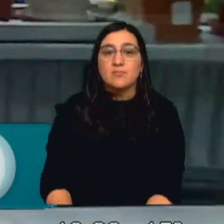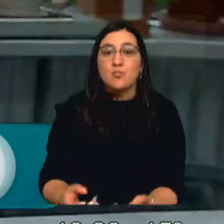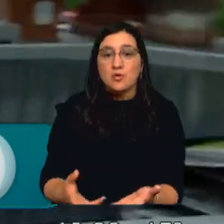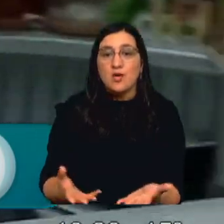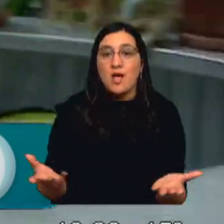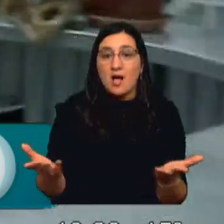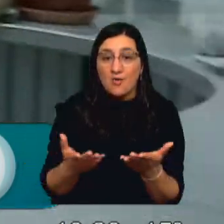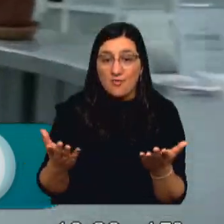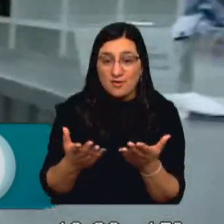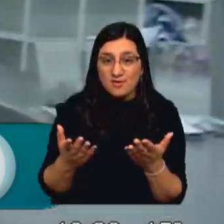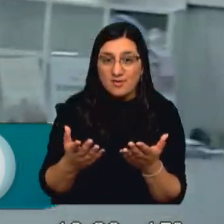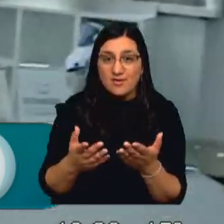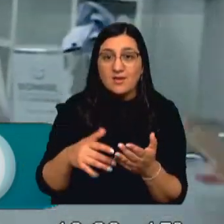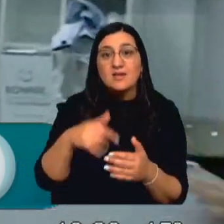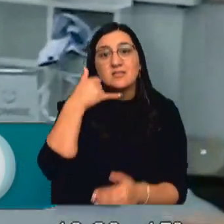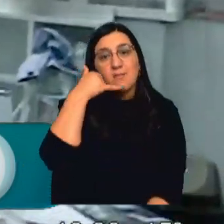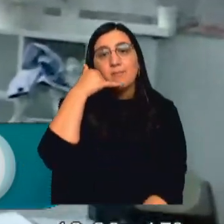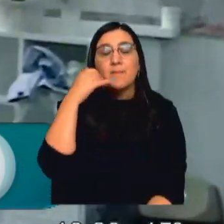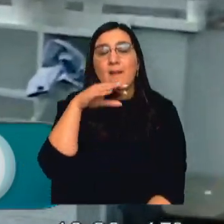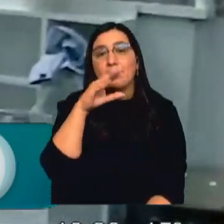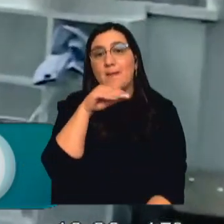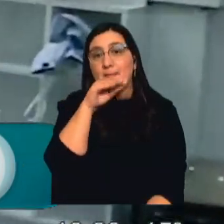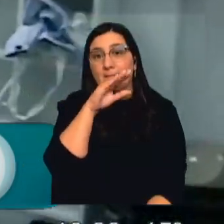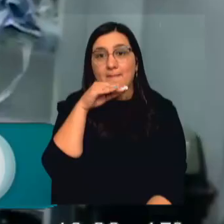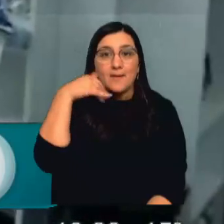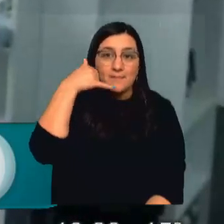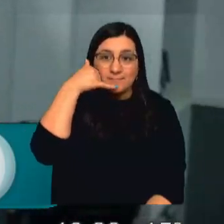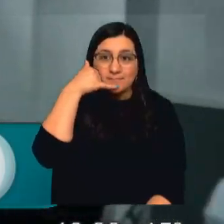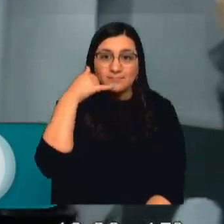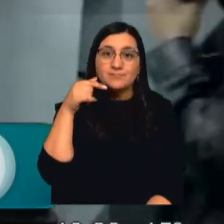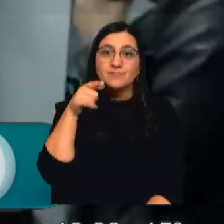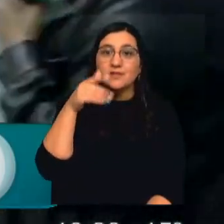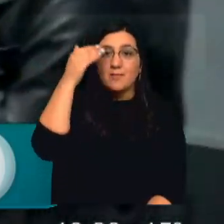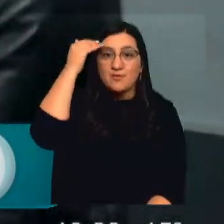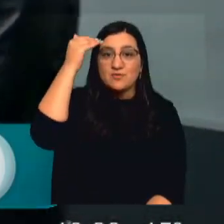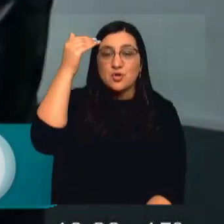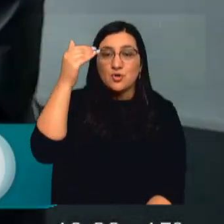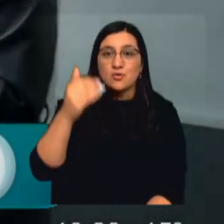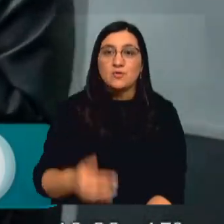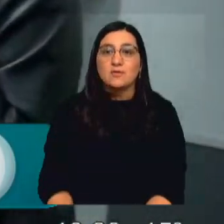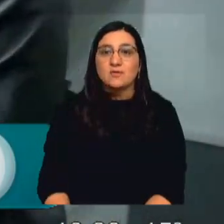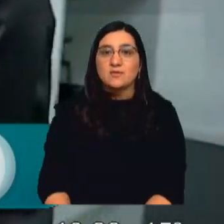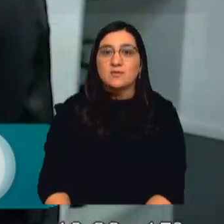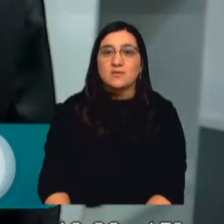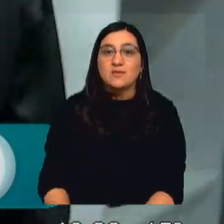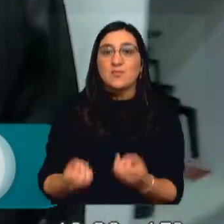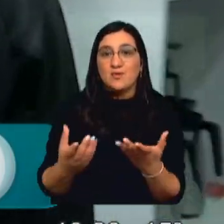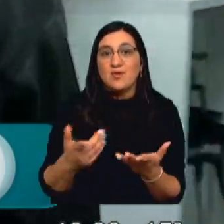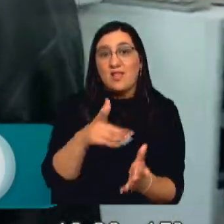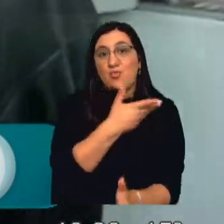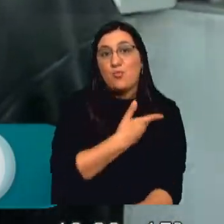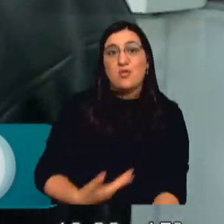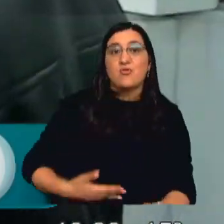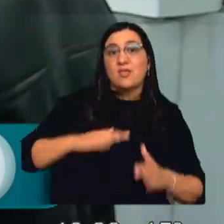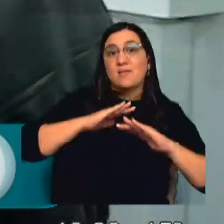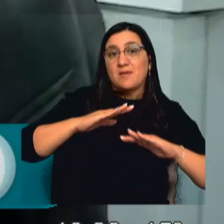vamos bueno, la muchacha está ocupada en la recepción. Y acá tengo a uno de los profes y bueno, y el dueño del gym.